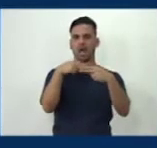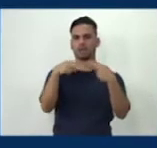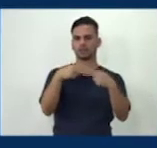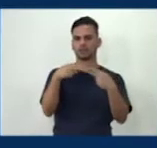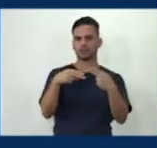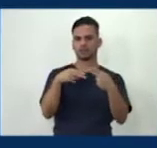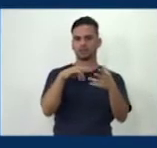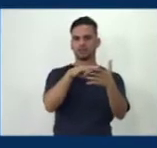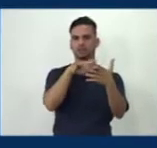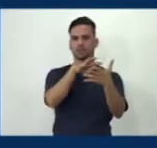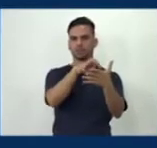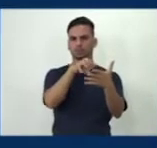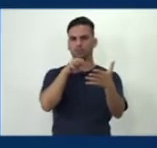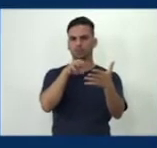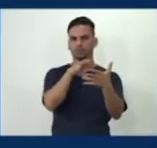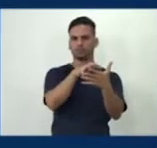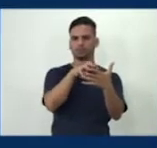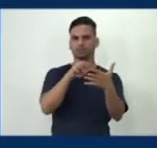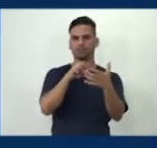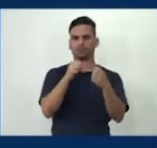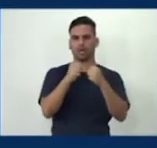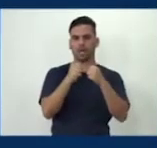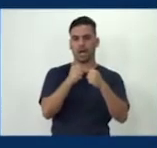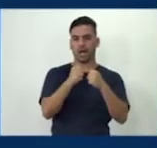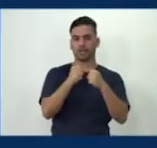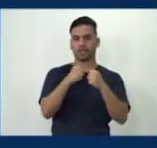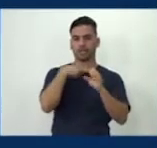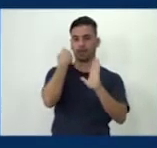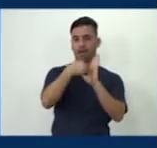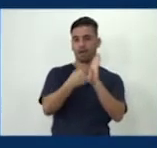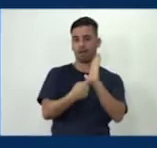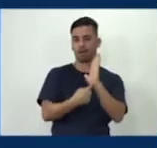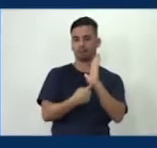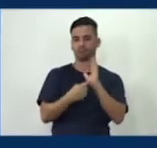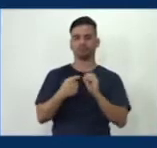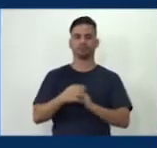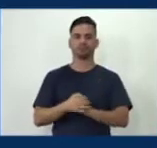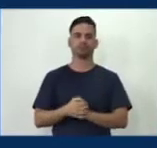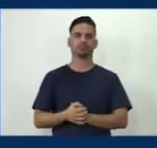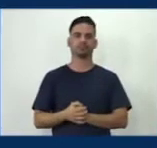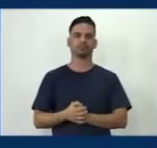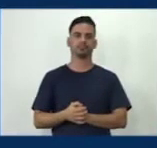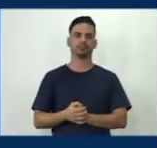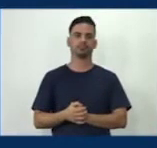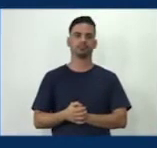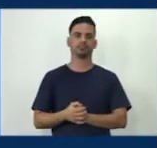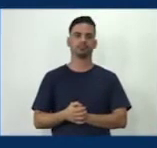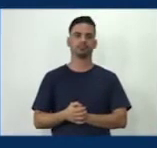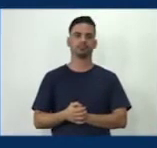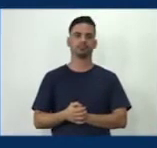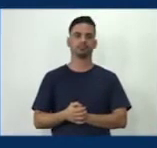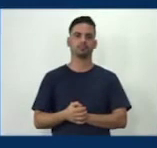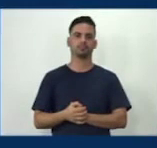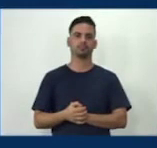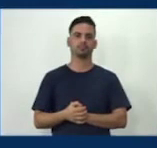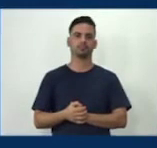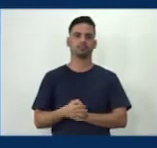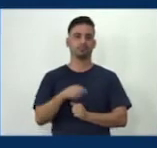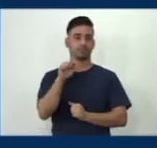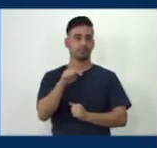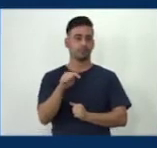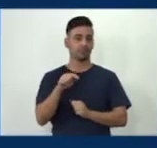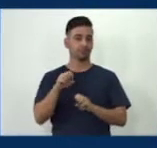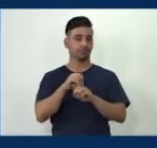de hierro nos proporcionan información sobre la medida de la intensidad del campo magnético en cada punto de este.